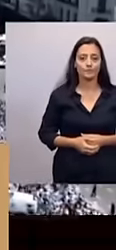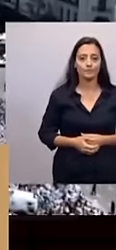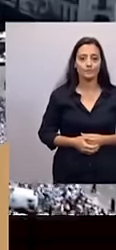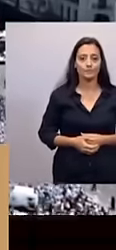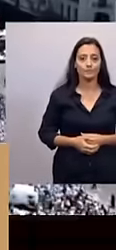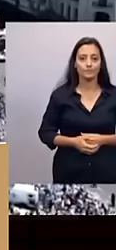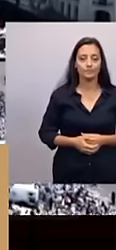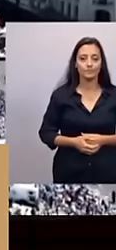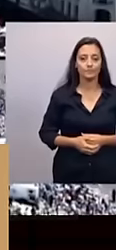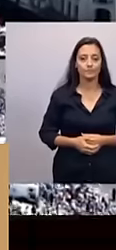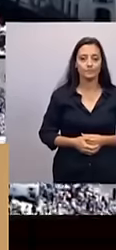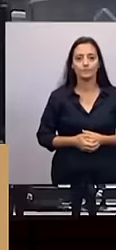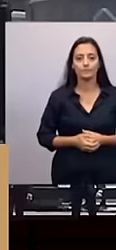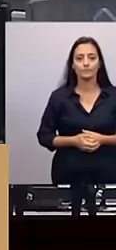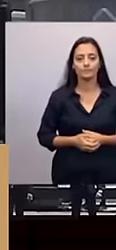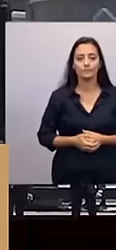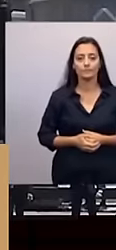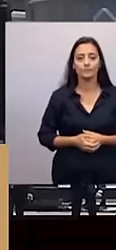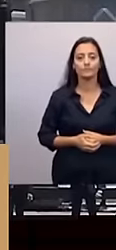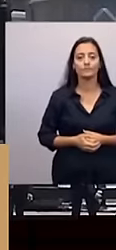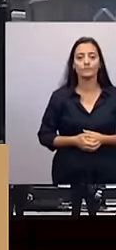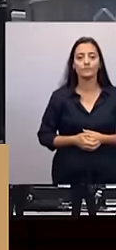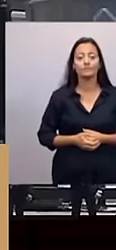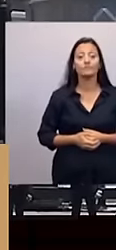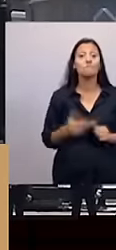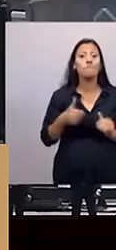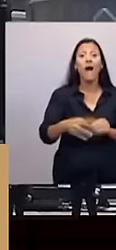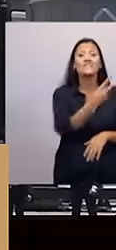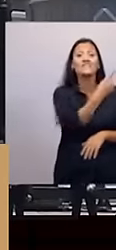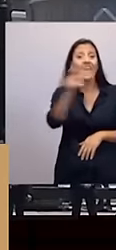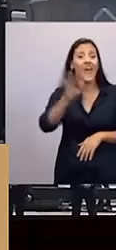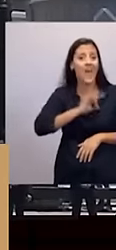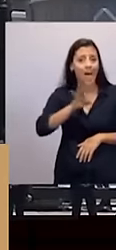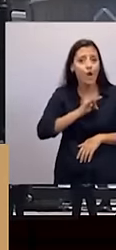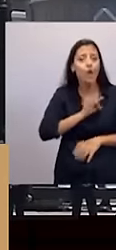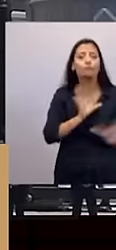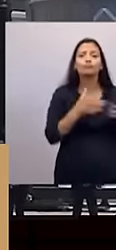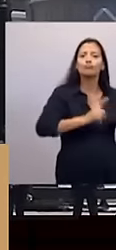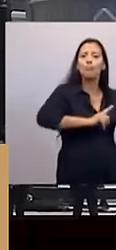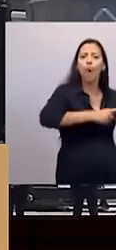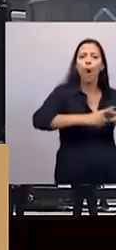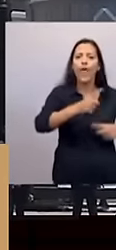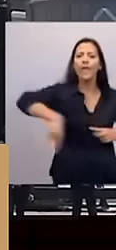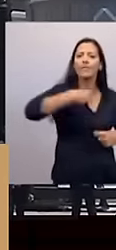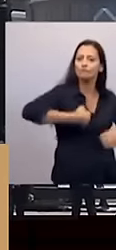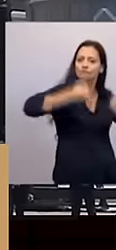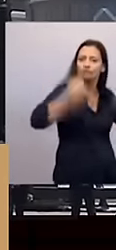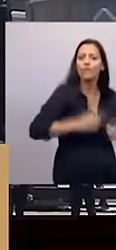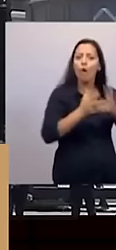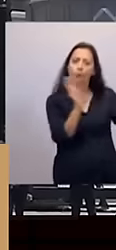viene hay elecciones legislativas, se renueva un tercio del Senado y la mitad del Congreso. En el Congreso